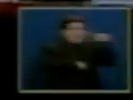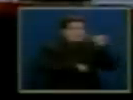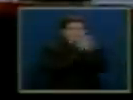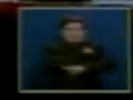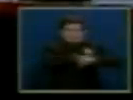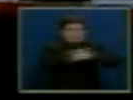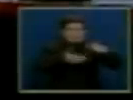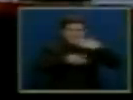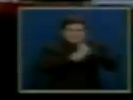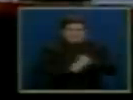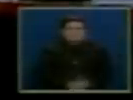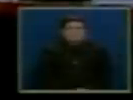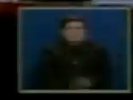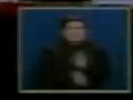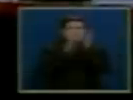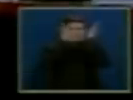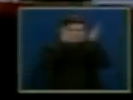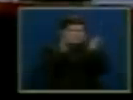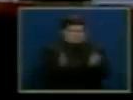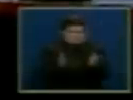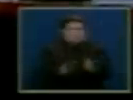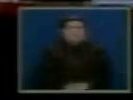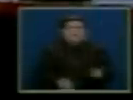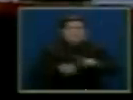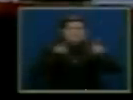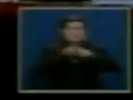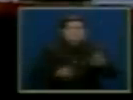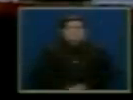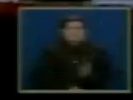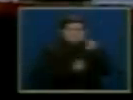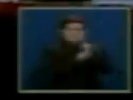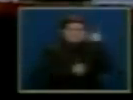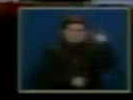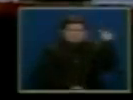realicen las y los funcionarios de las dependencias estatales